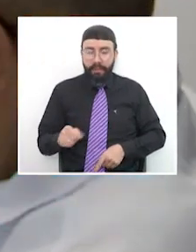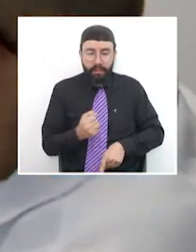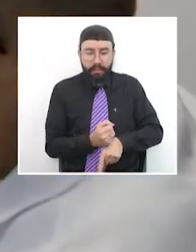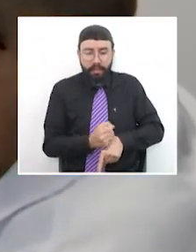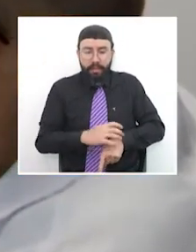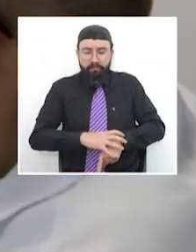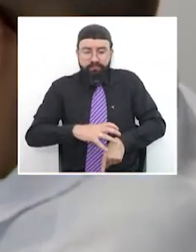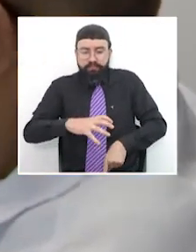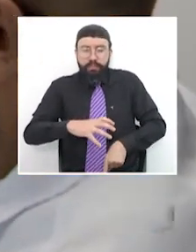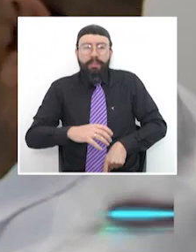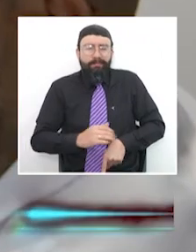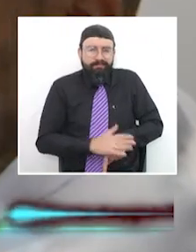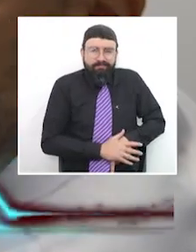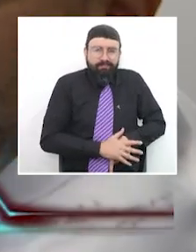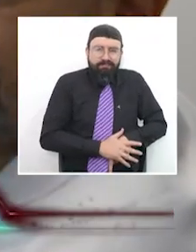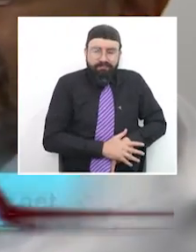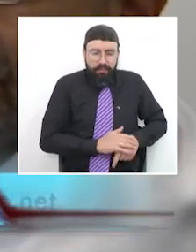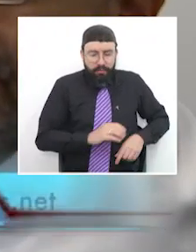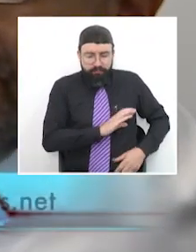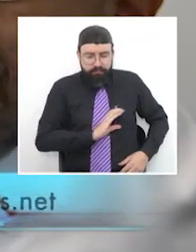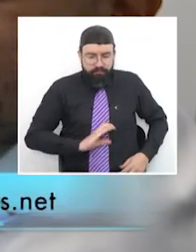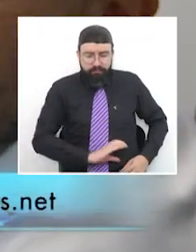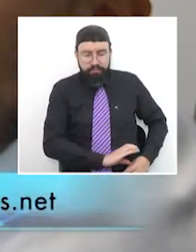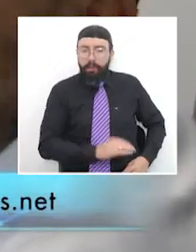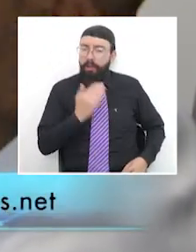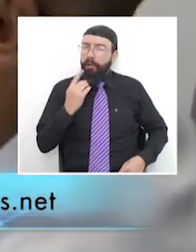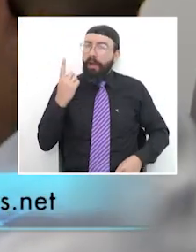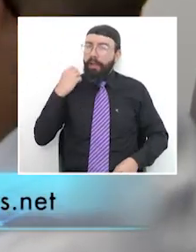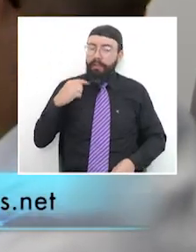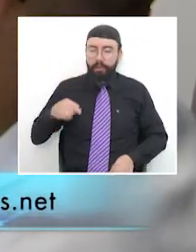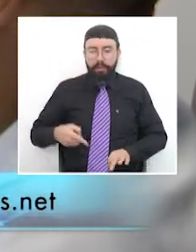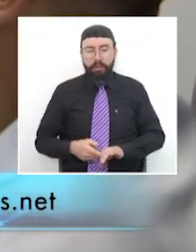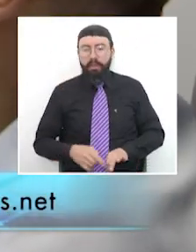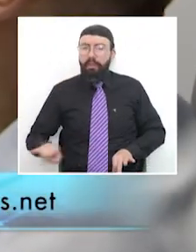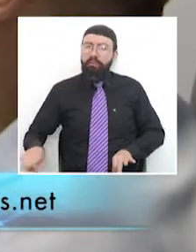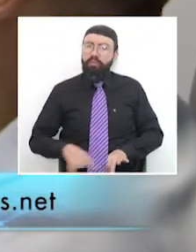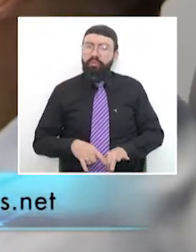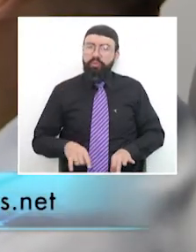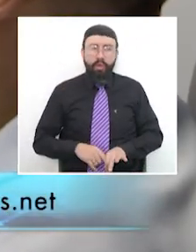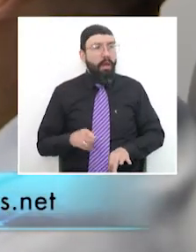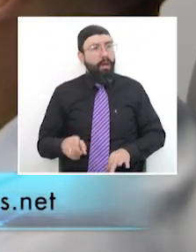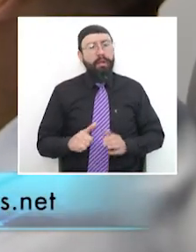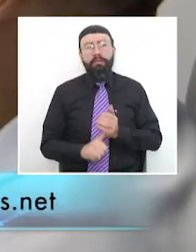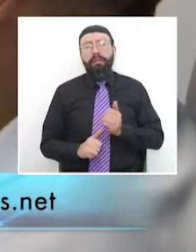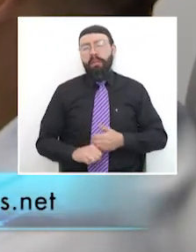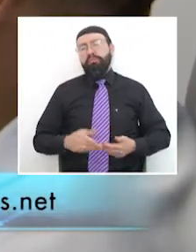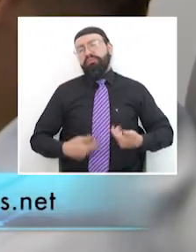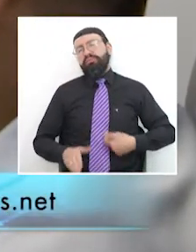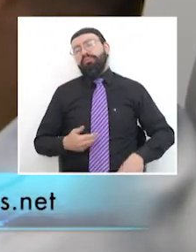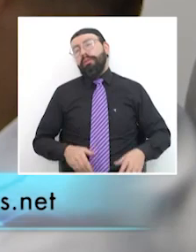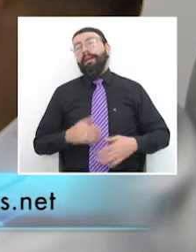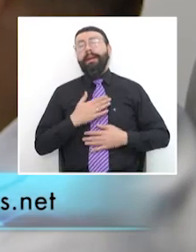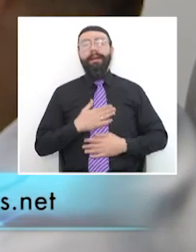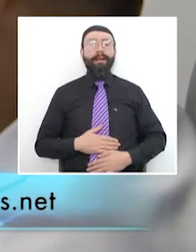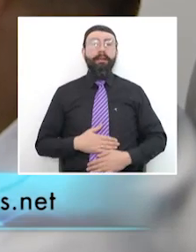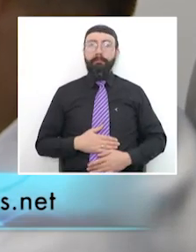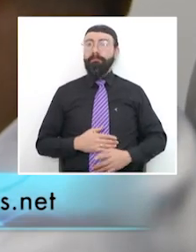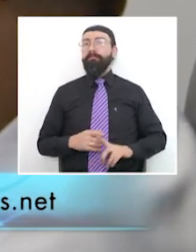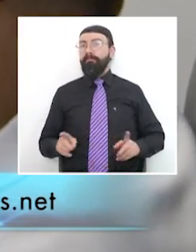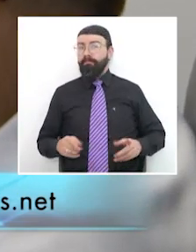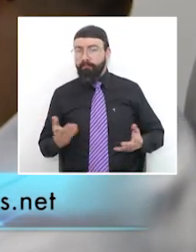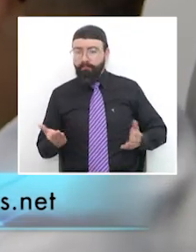haciendo más al intestino. Y ayer le hacíamos un enema de café y descansó y botó cantidad. Pero hay que estudiar